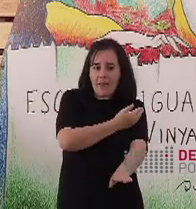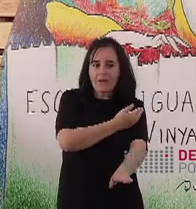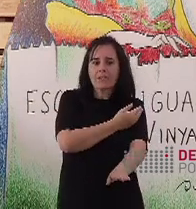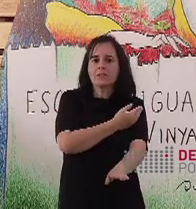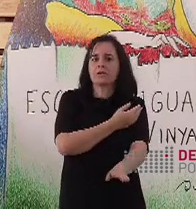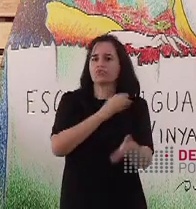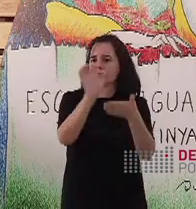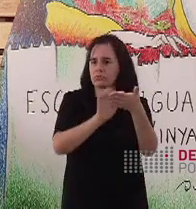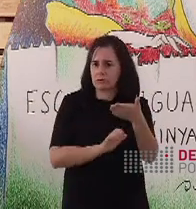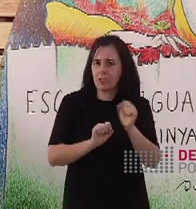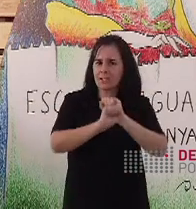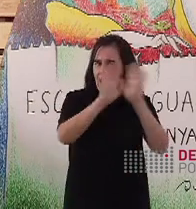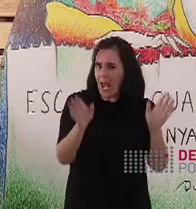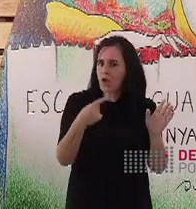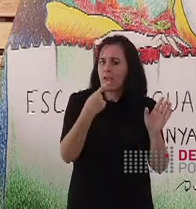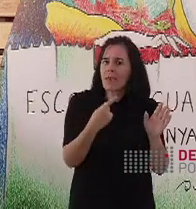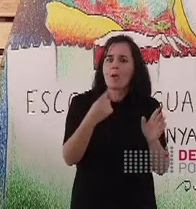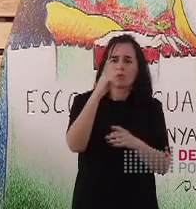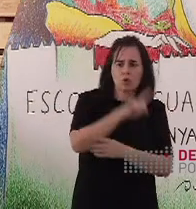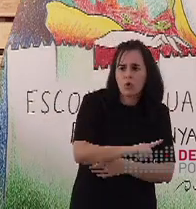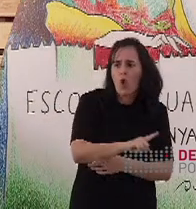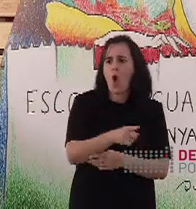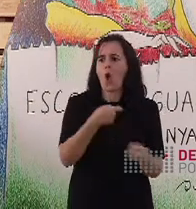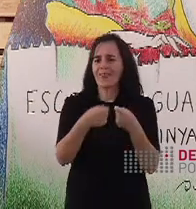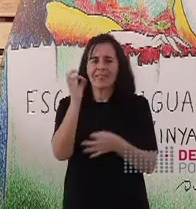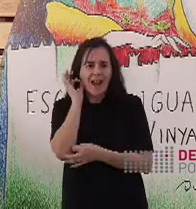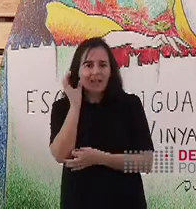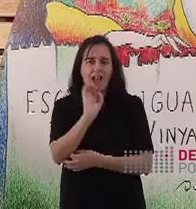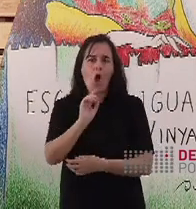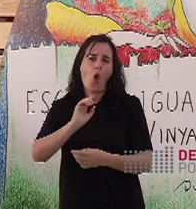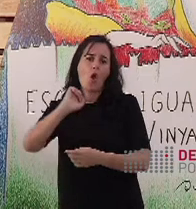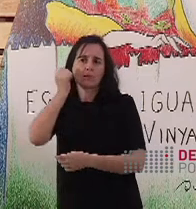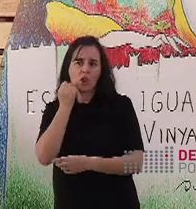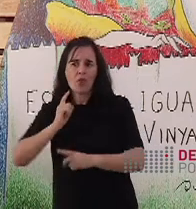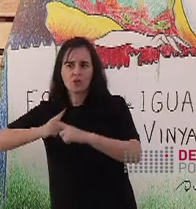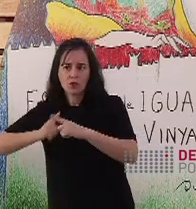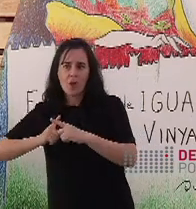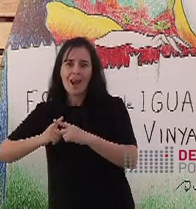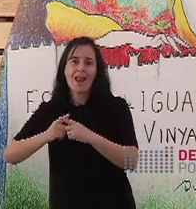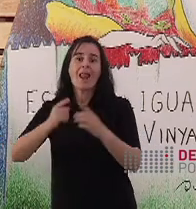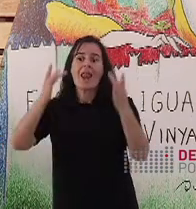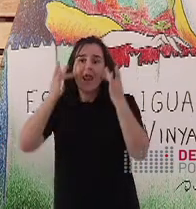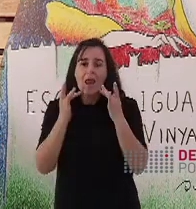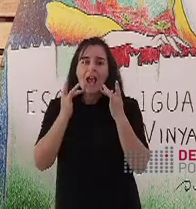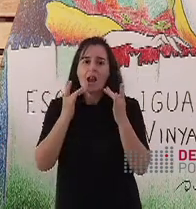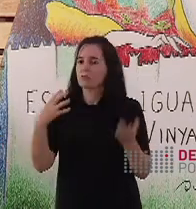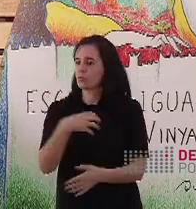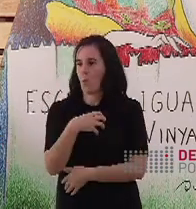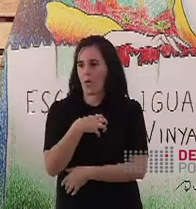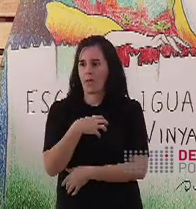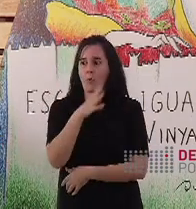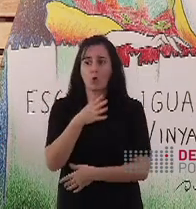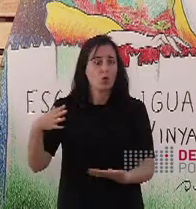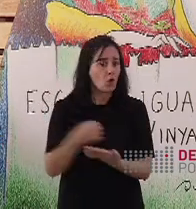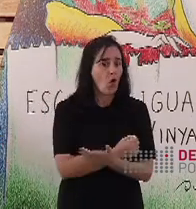trata como a explotación sexual como a prostitución eran elementos que non podrían ser legalizables e que atentaban